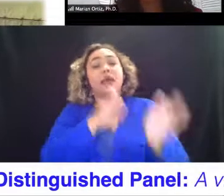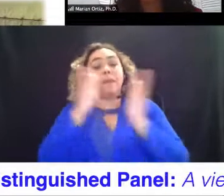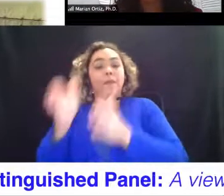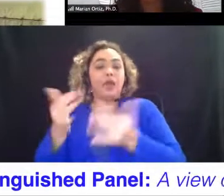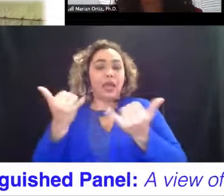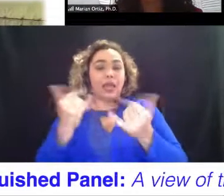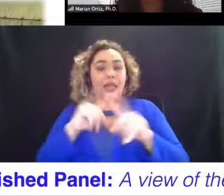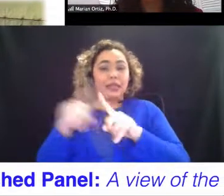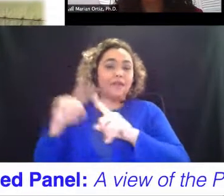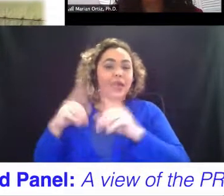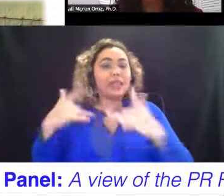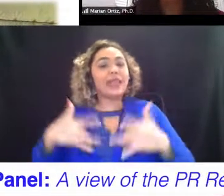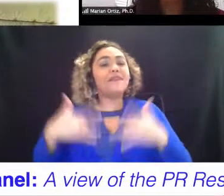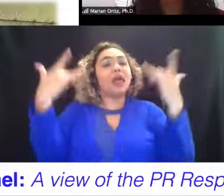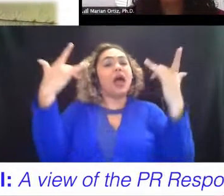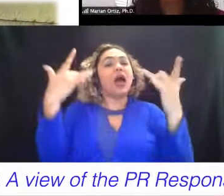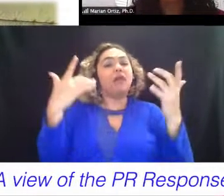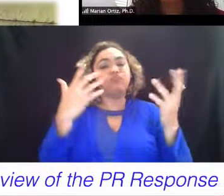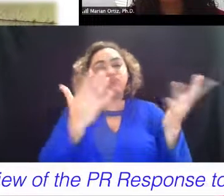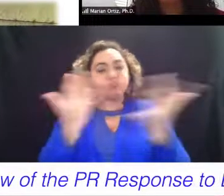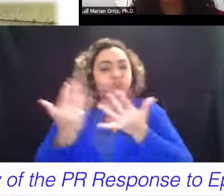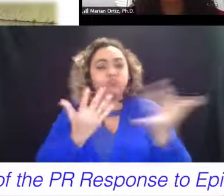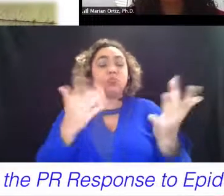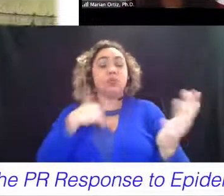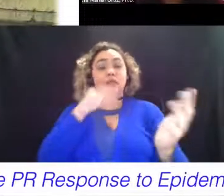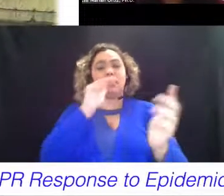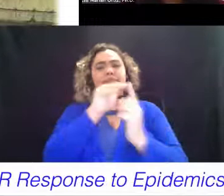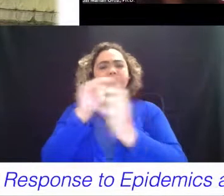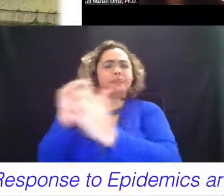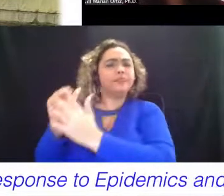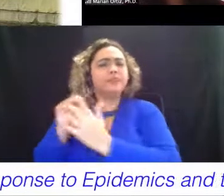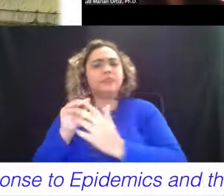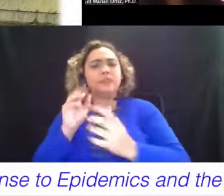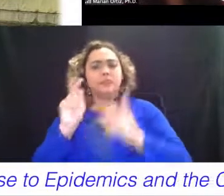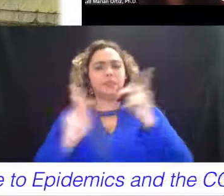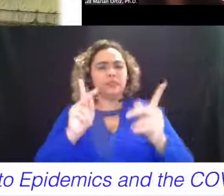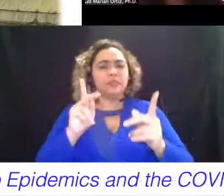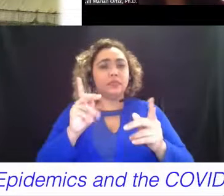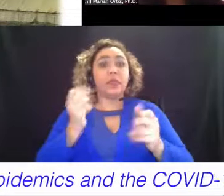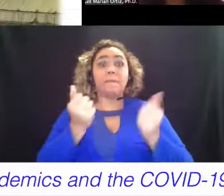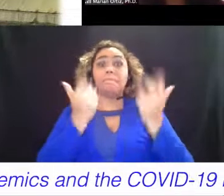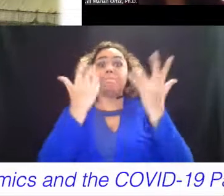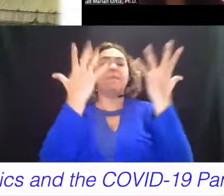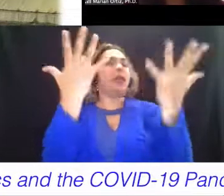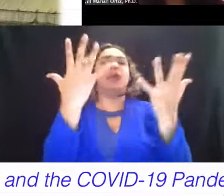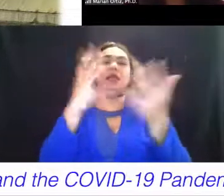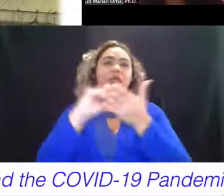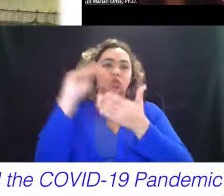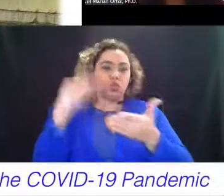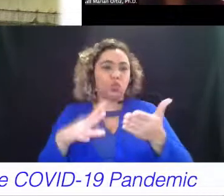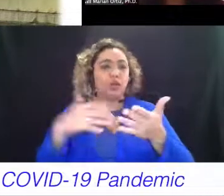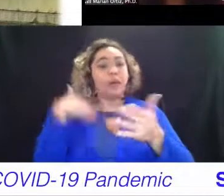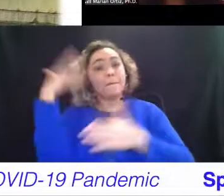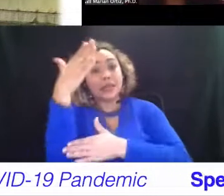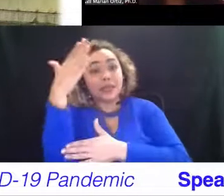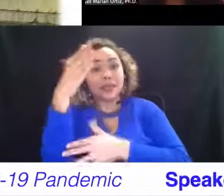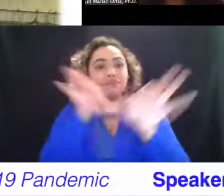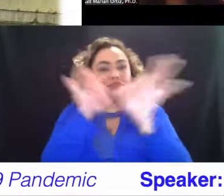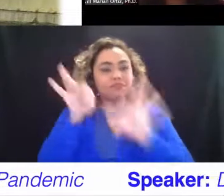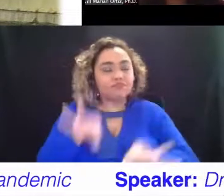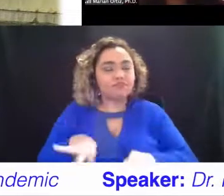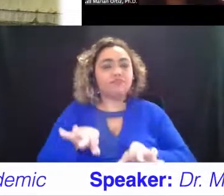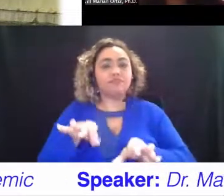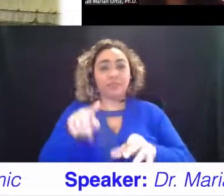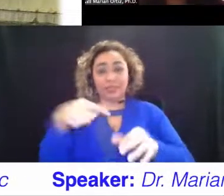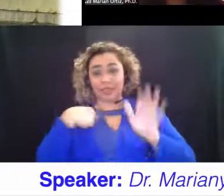diversas actividades. Hemos impactado, ¿verdad? Miles de estudiantes, tenido presentaciones. Aquí tenemos